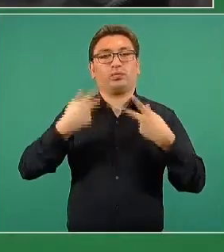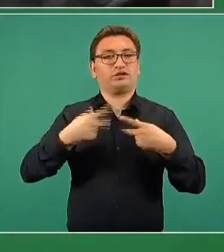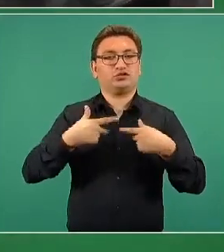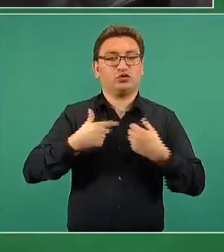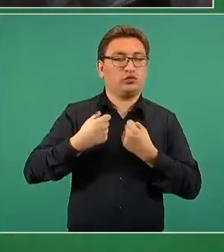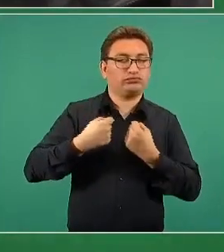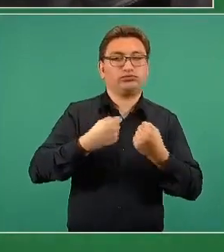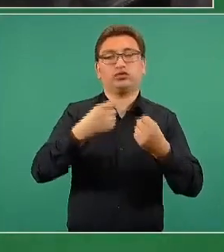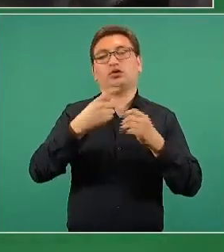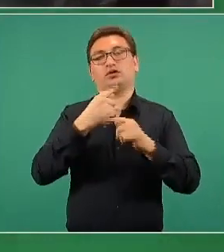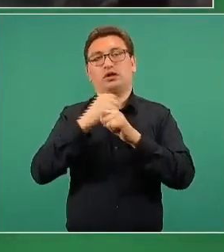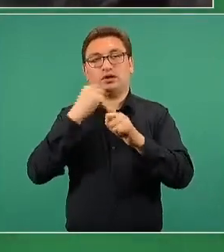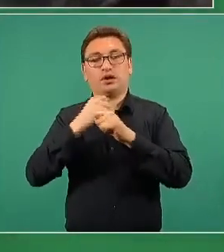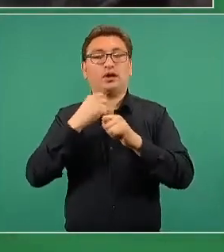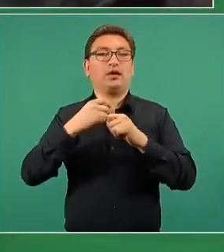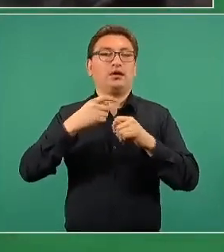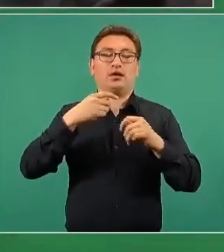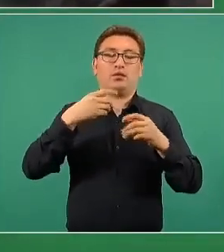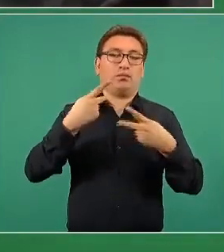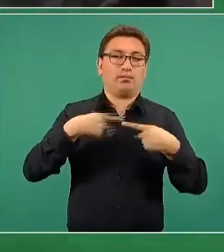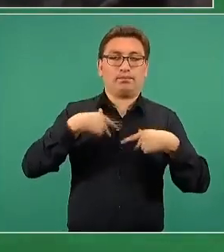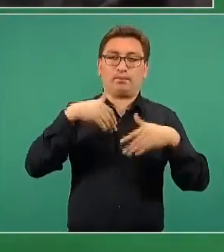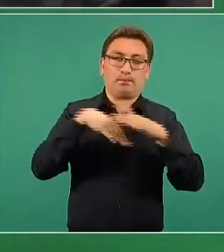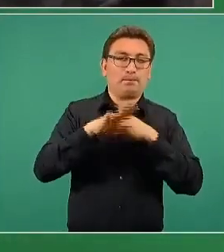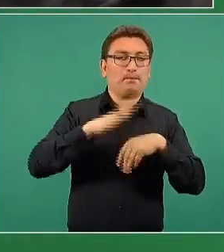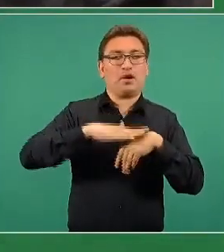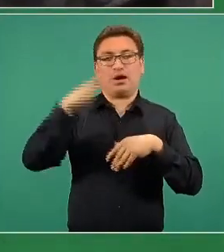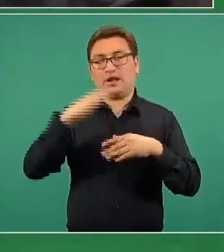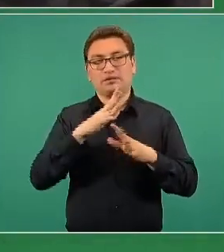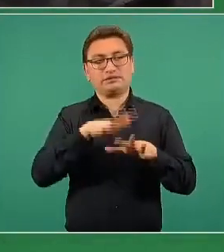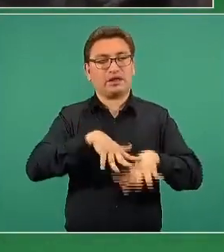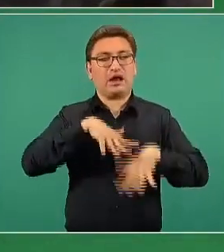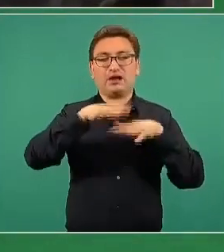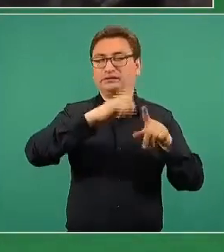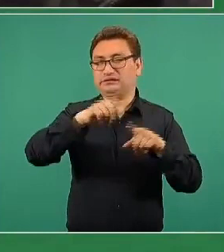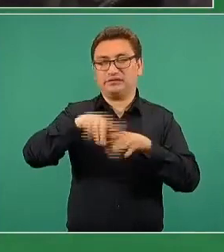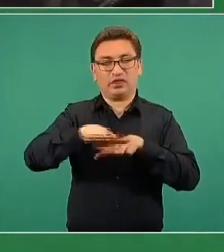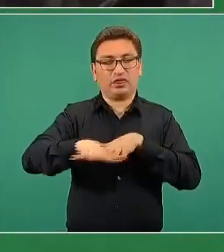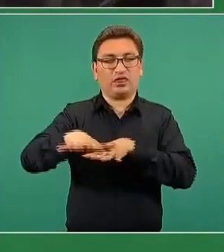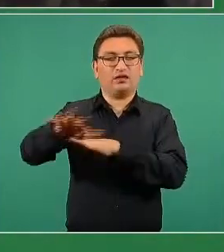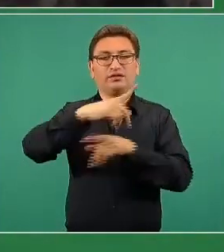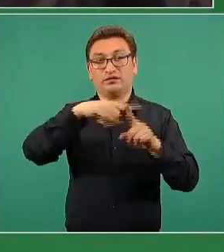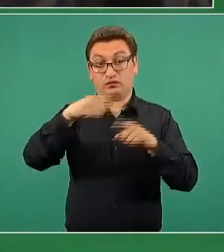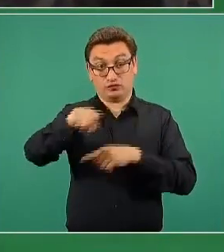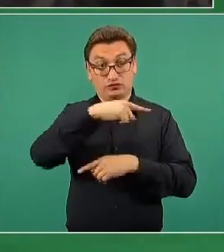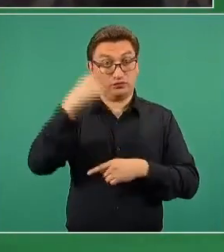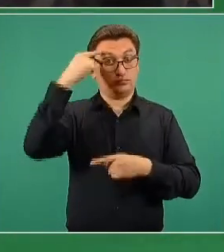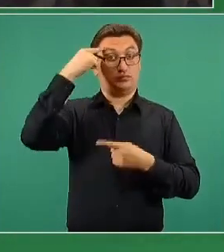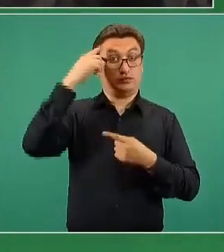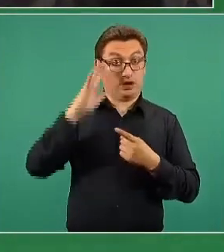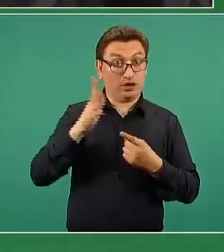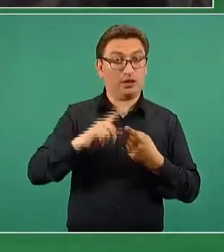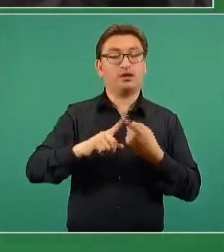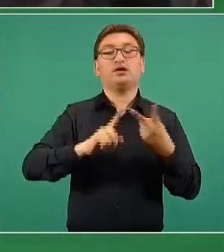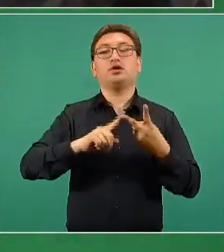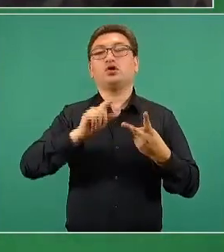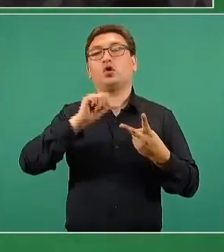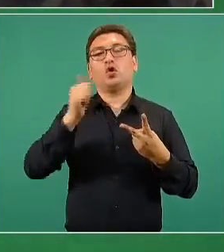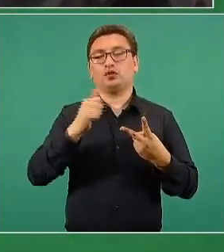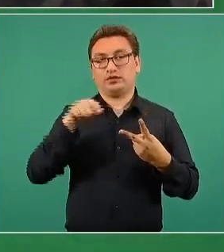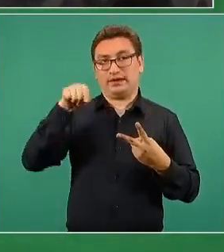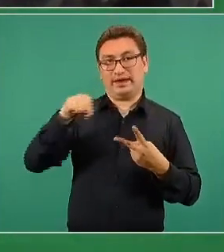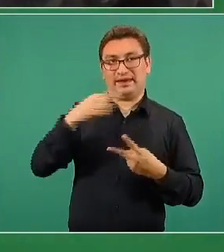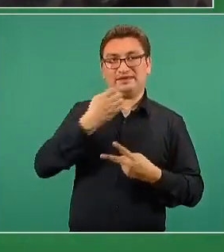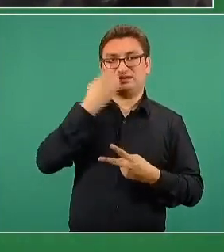en el transporte público, tráfico, toda esta parte, ¿lo tienen contemplado? Eso por un lado. Y otra parte, si en las